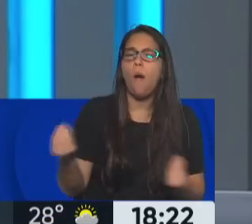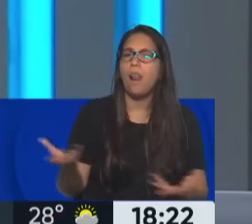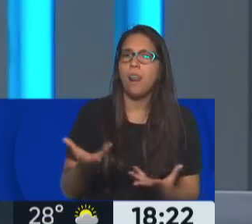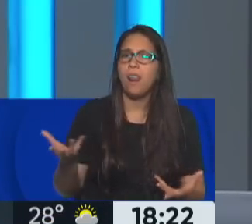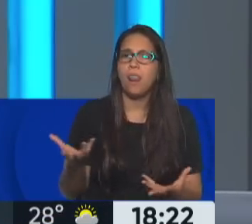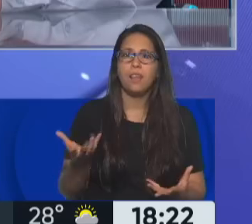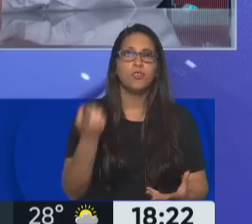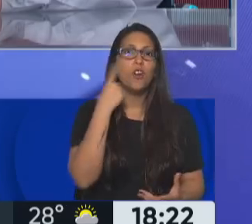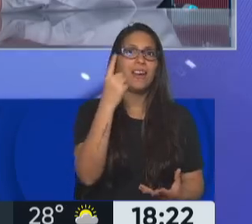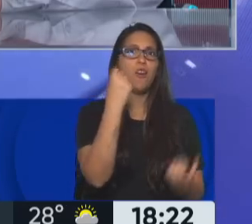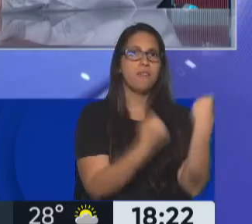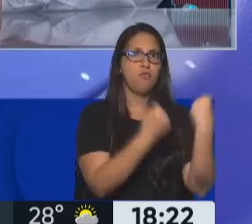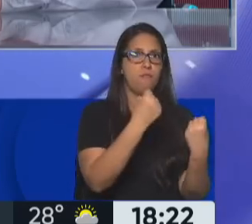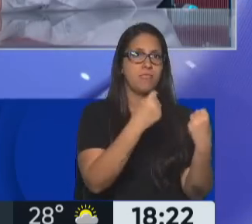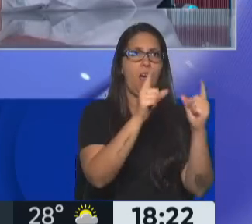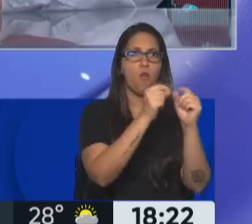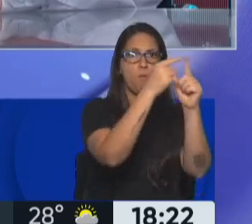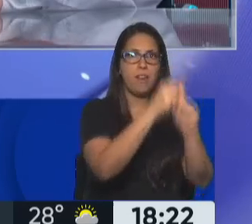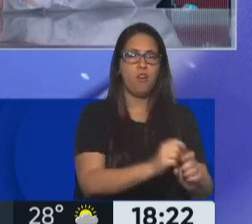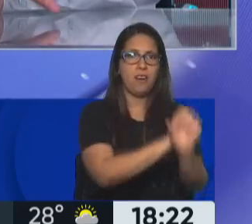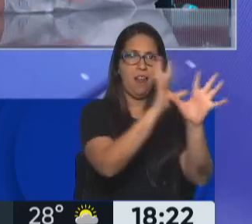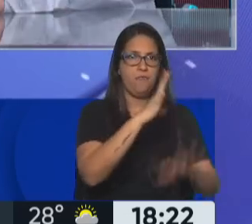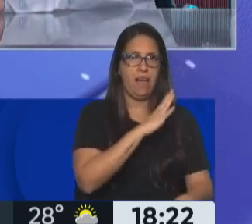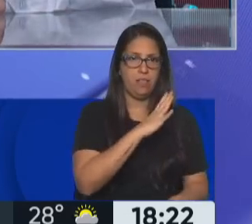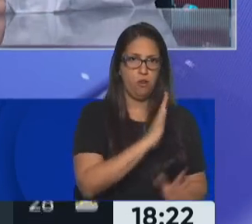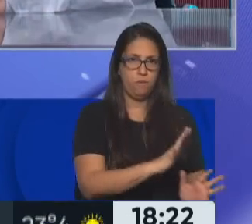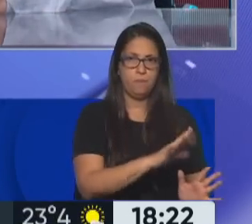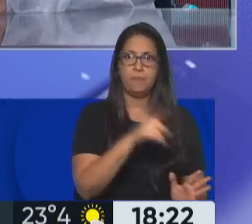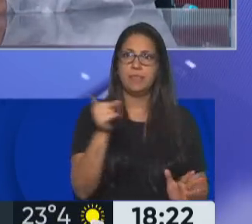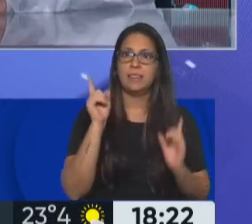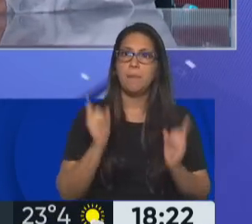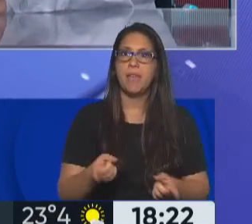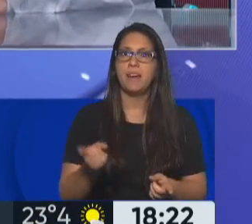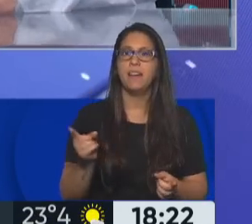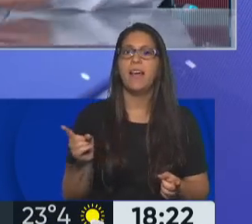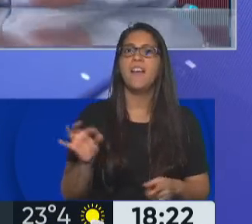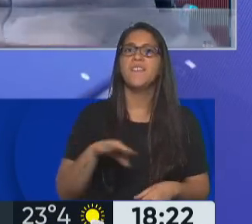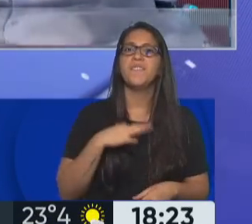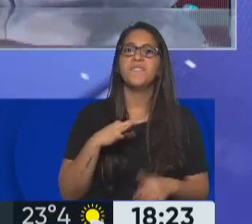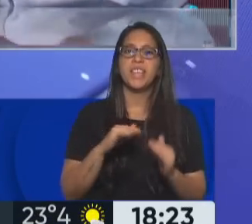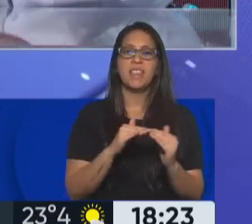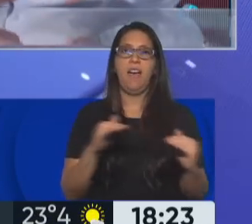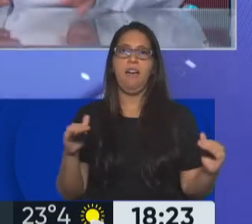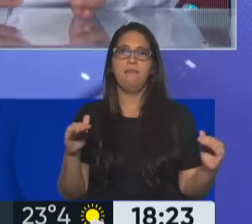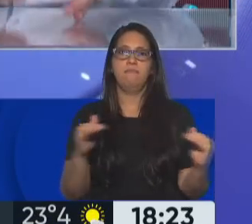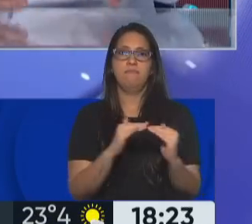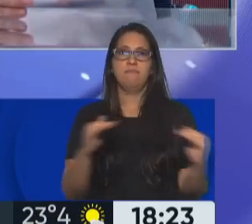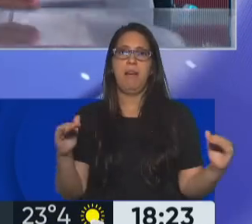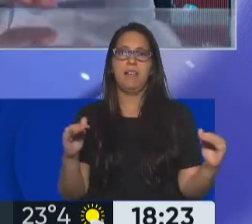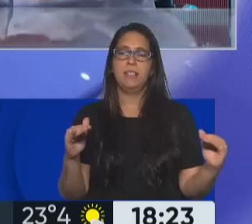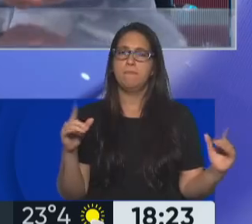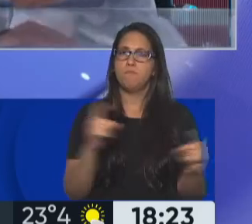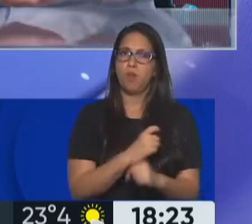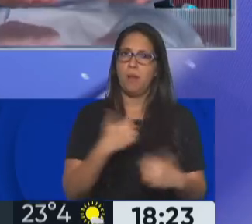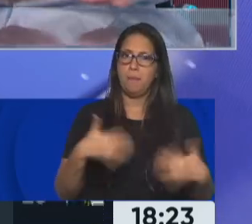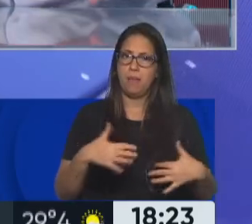Kamala Harris? Los números, y corregime Leti, tampoco en el nivel de vida que se observa en el país, que tiene algunos problemas muy serios, pero digo,